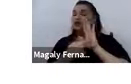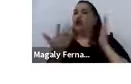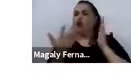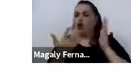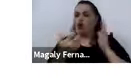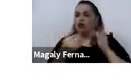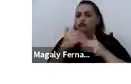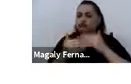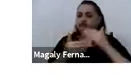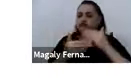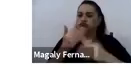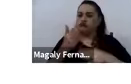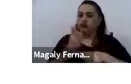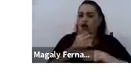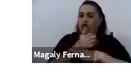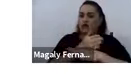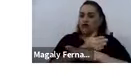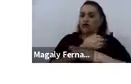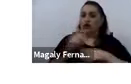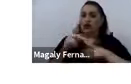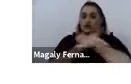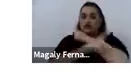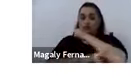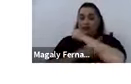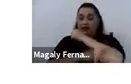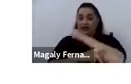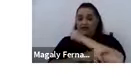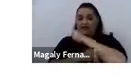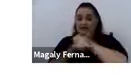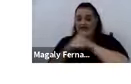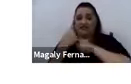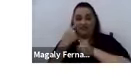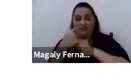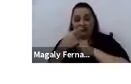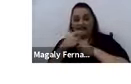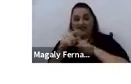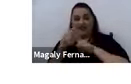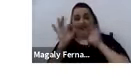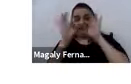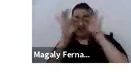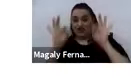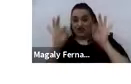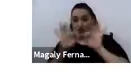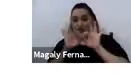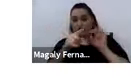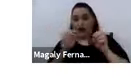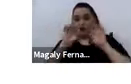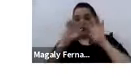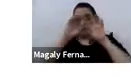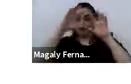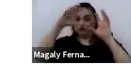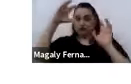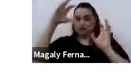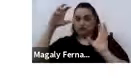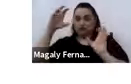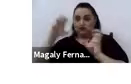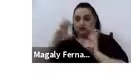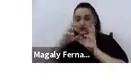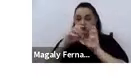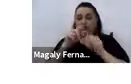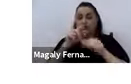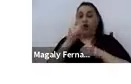es cómo han ido evolucionando los países, que aquí se figuran se representan con burbujas a lo largo de